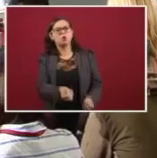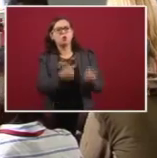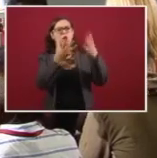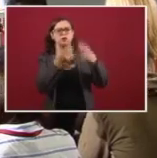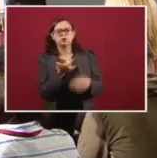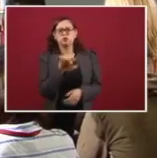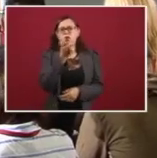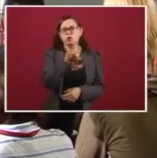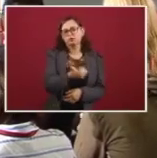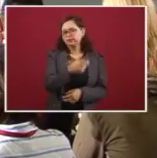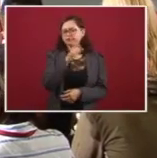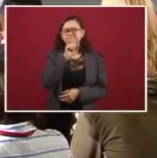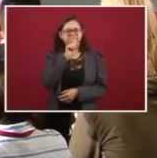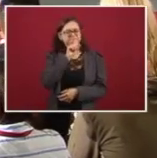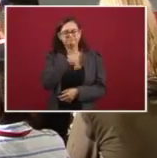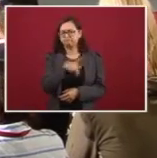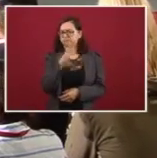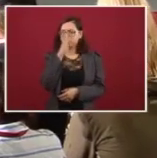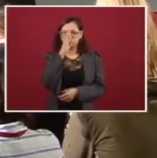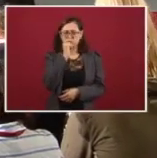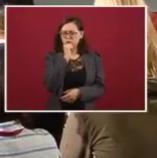antes de llevar a cabo